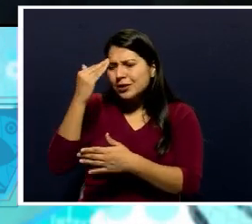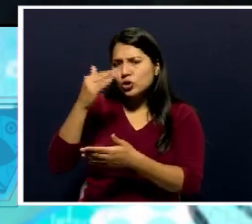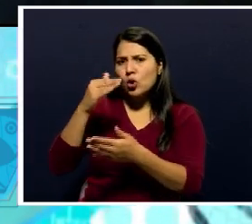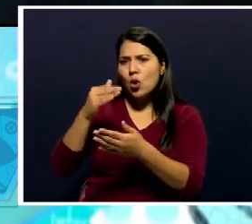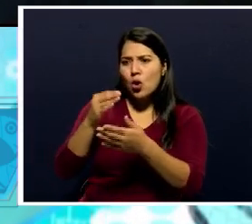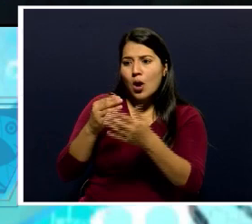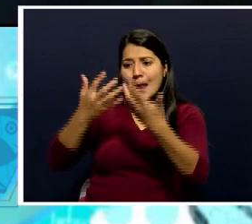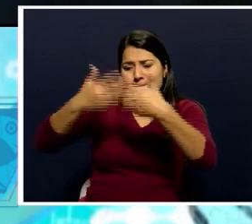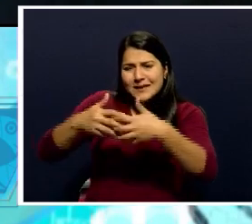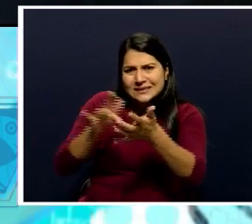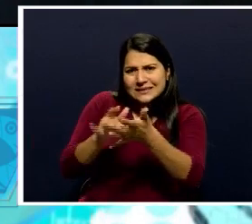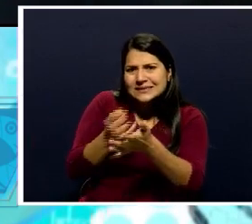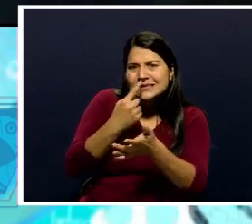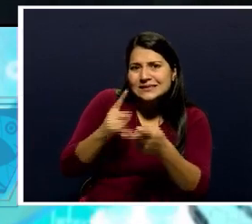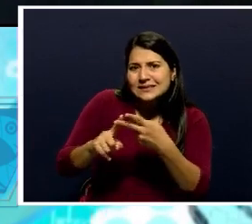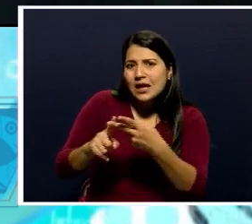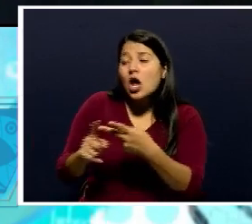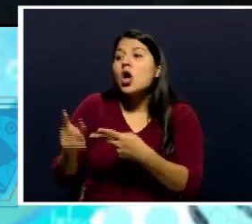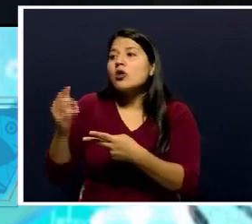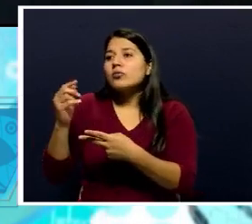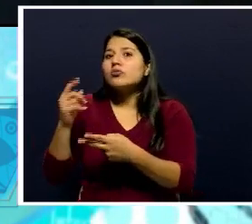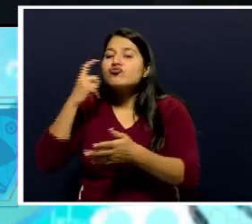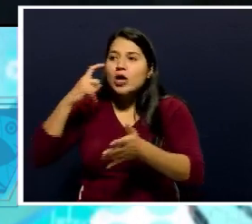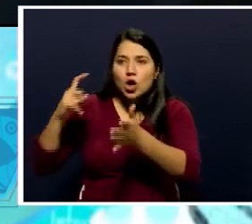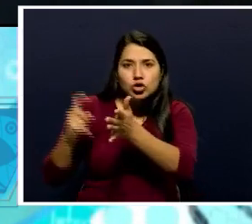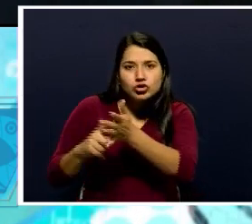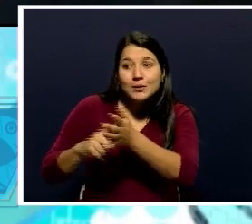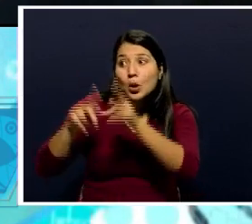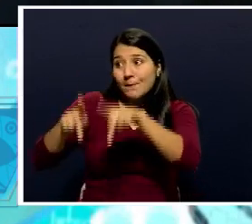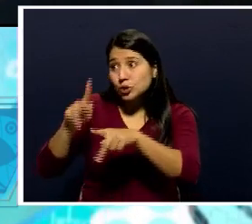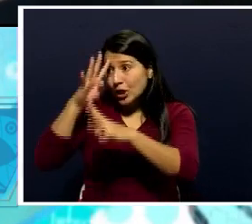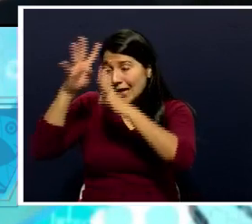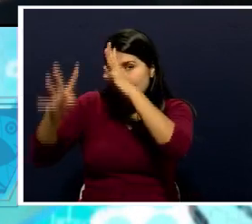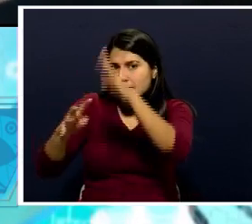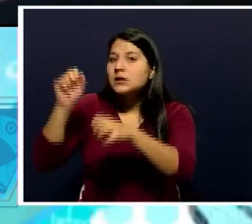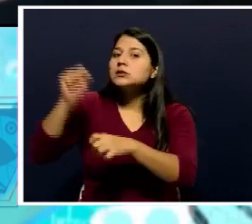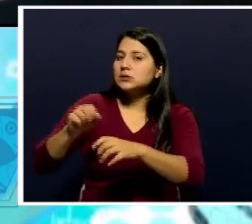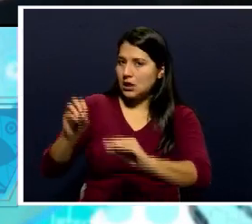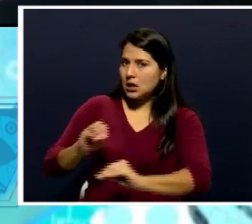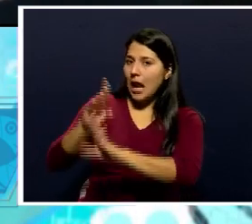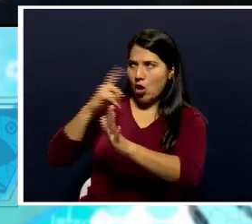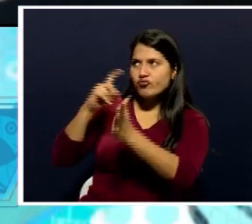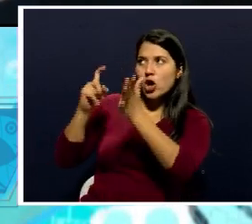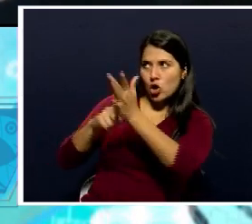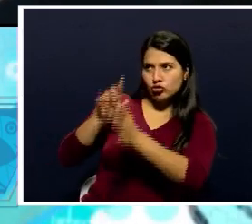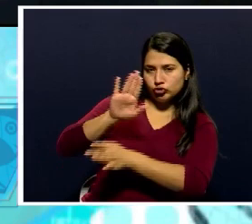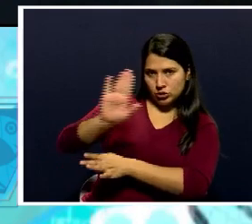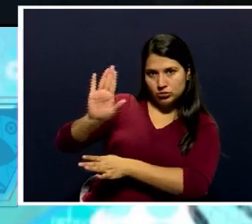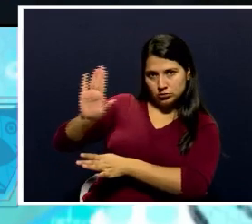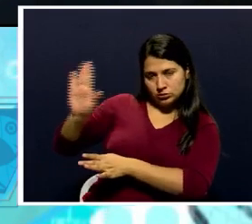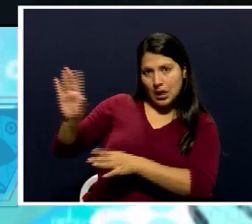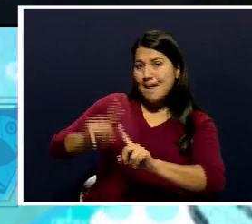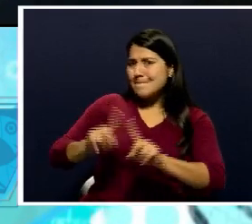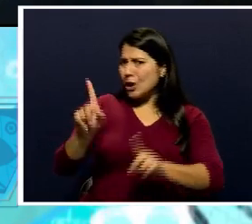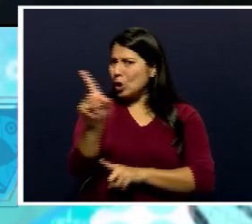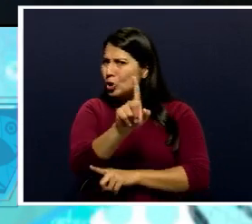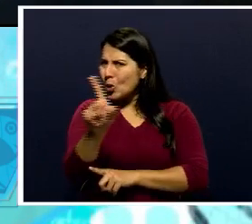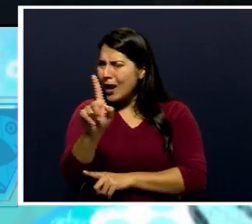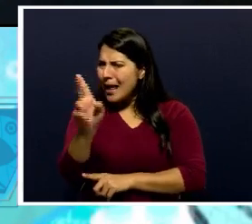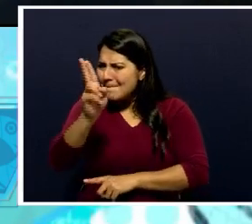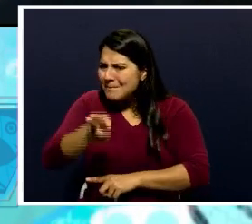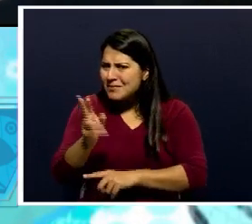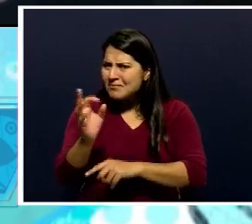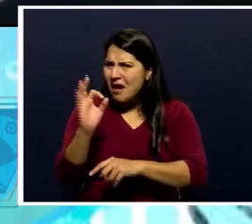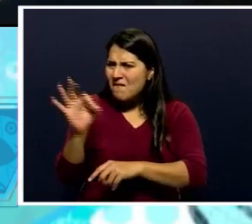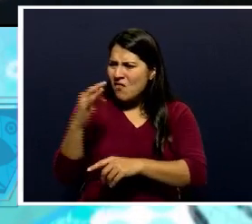investigación que desarrollan este conocimiento, por supuesto que sí, pero no puede ser el mismo modelo que ha estado funcionando en los últimos años,